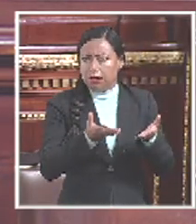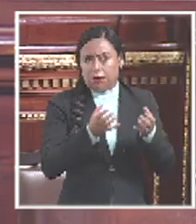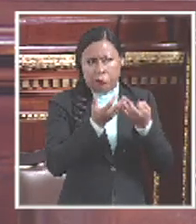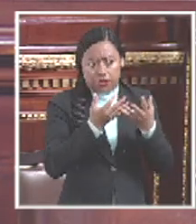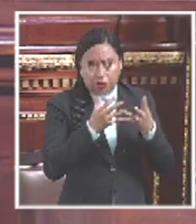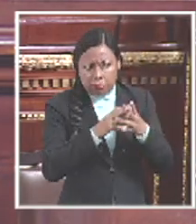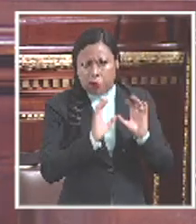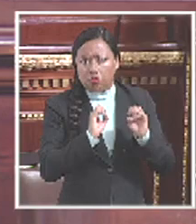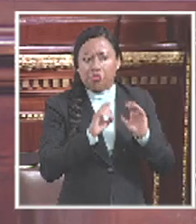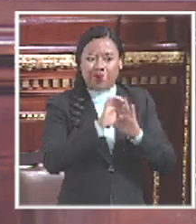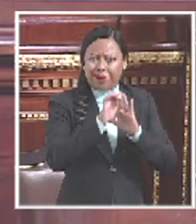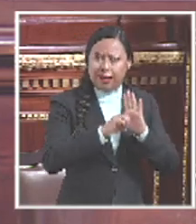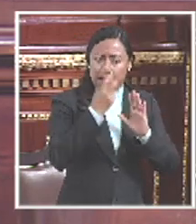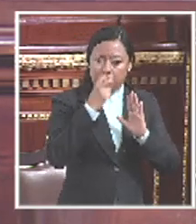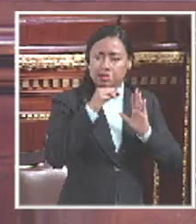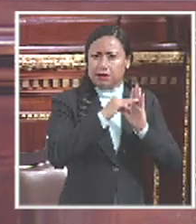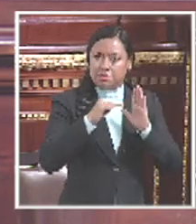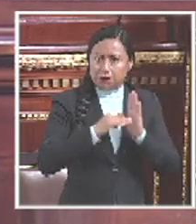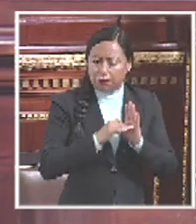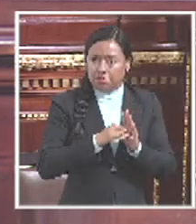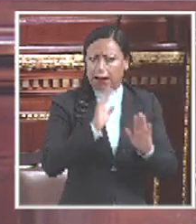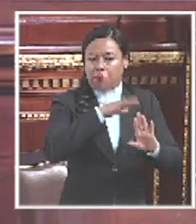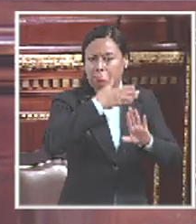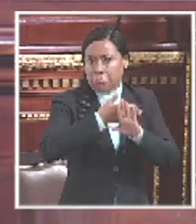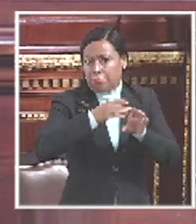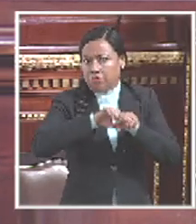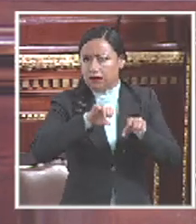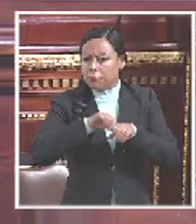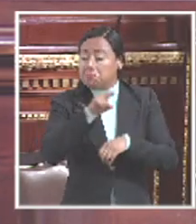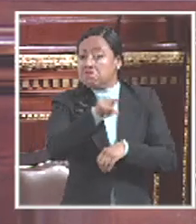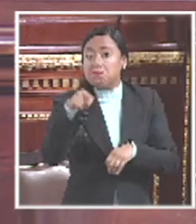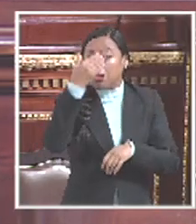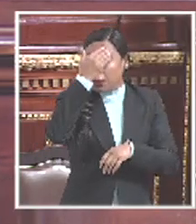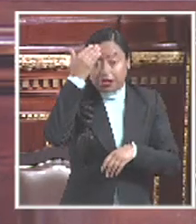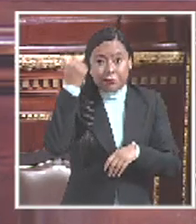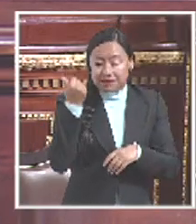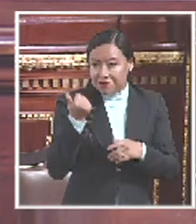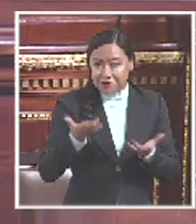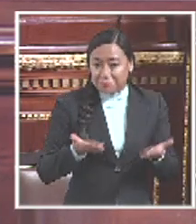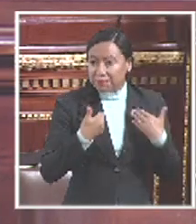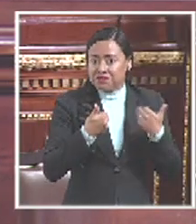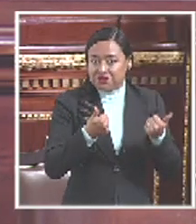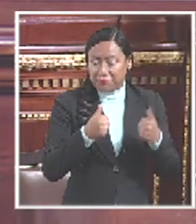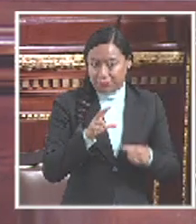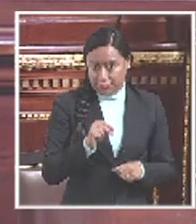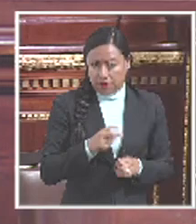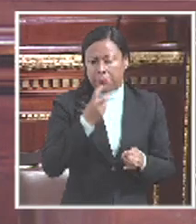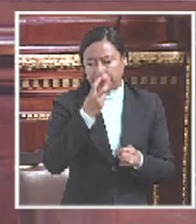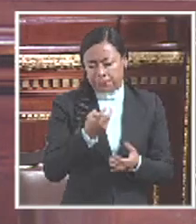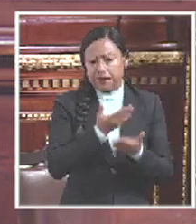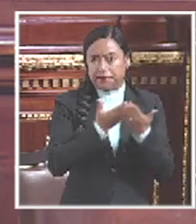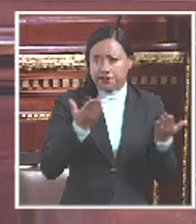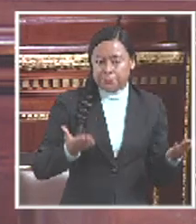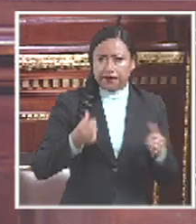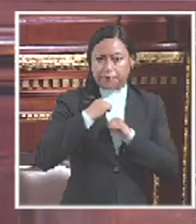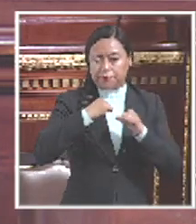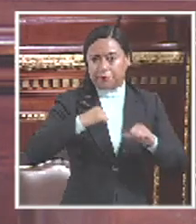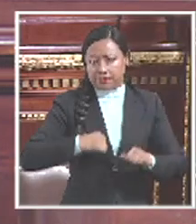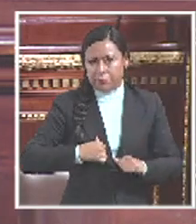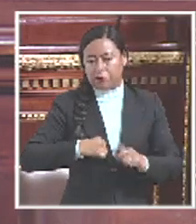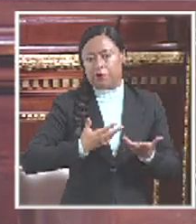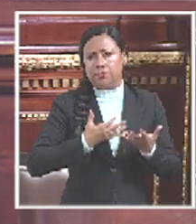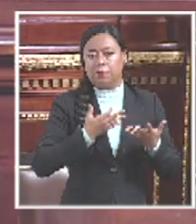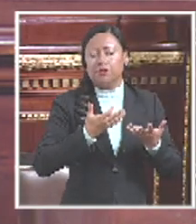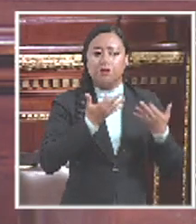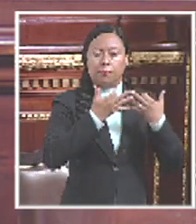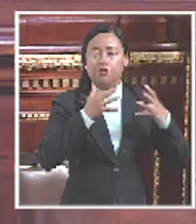medida. Por eso presentamos este punto de acuerdo para exhortar a la Autoridad de Medio Ambiente a que nos